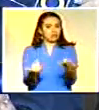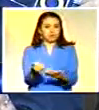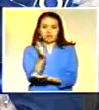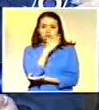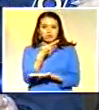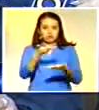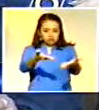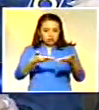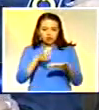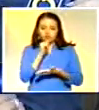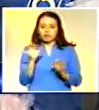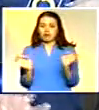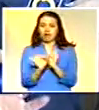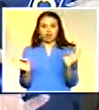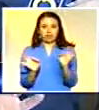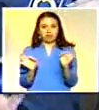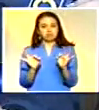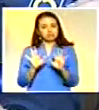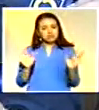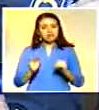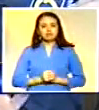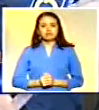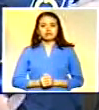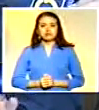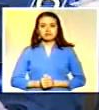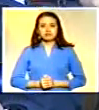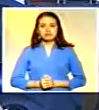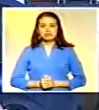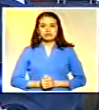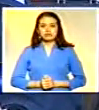y definitivamente somos vulnerables.